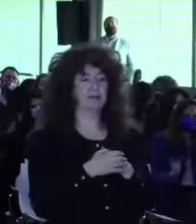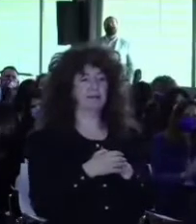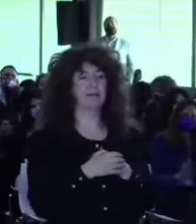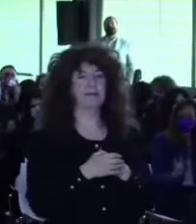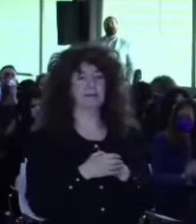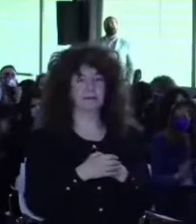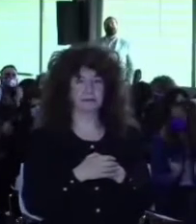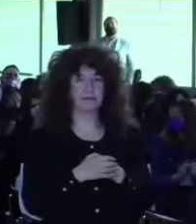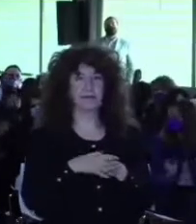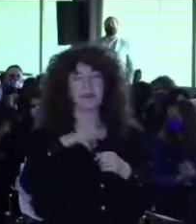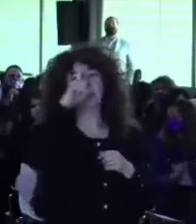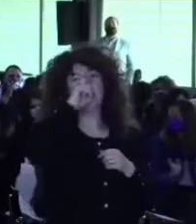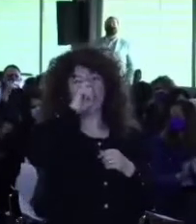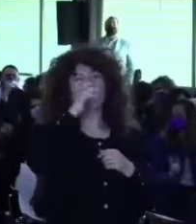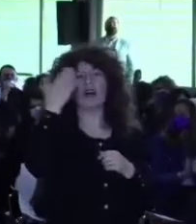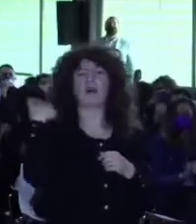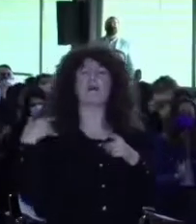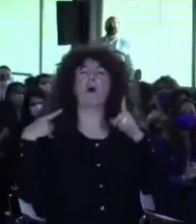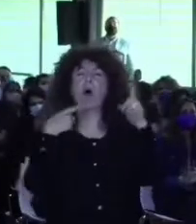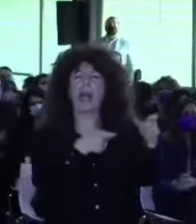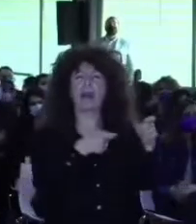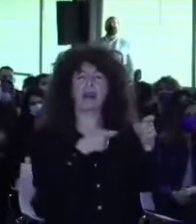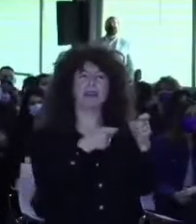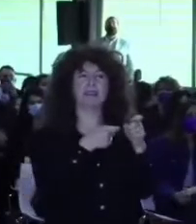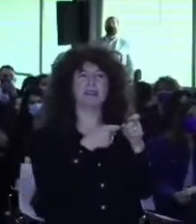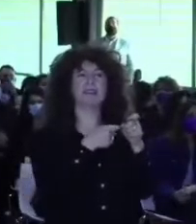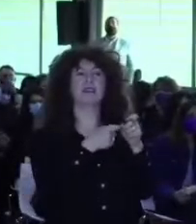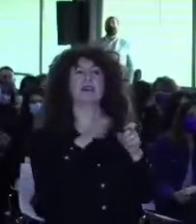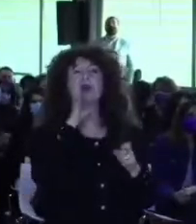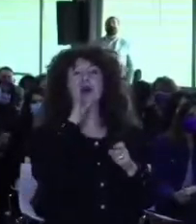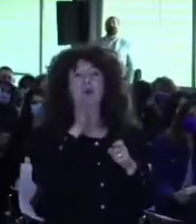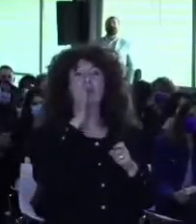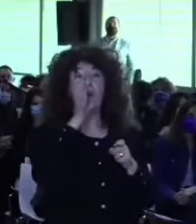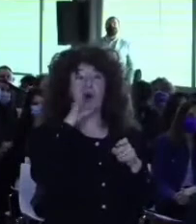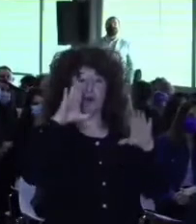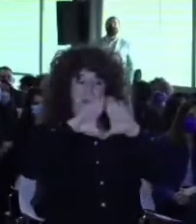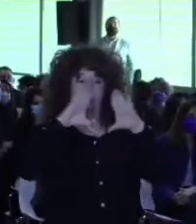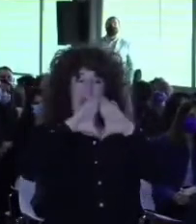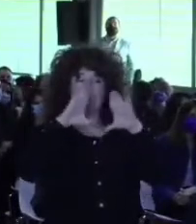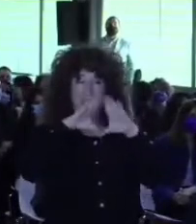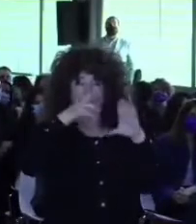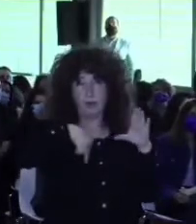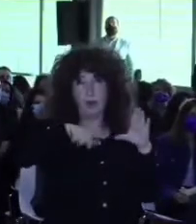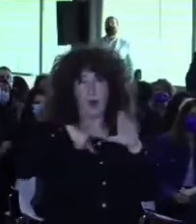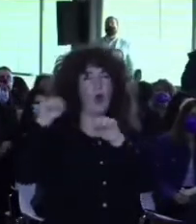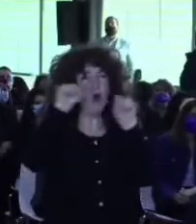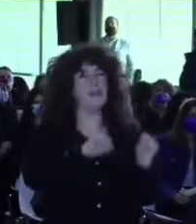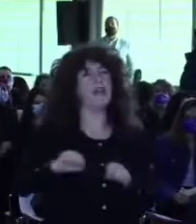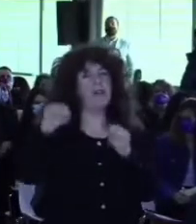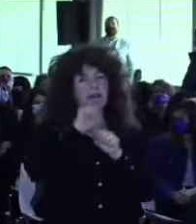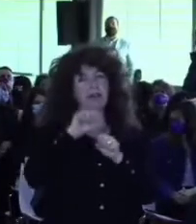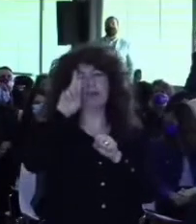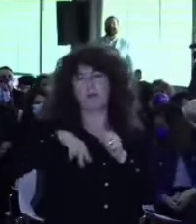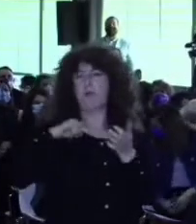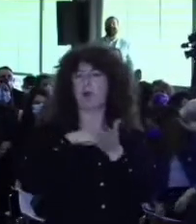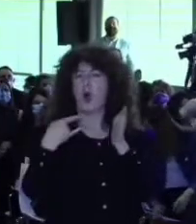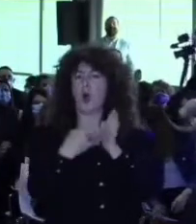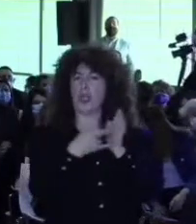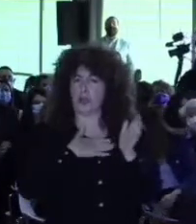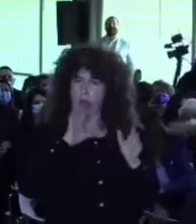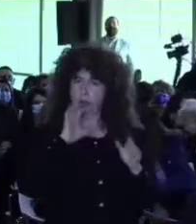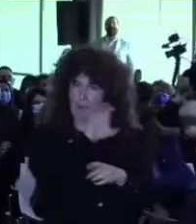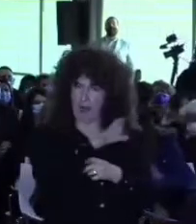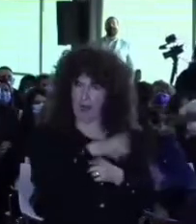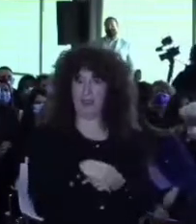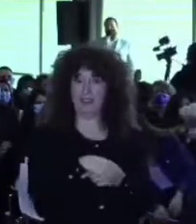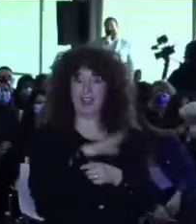Nos ocupamos de la guerra porque el feminismo que defendemos es un proyecto de país. Y en